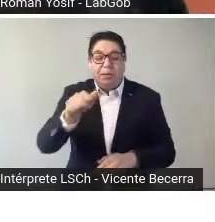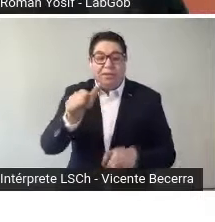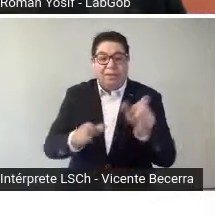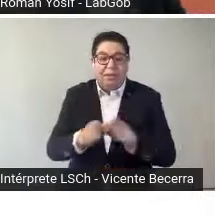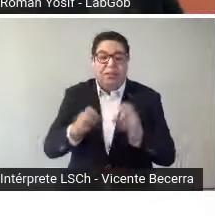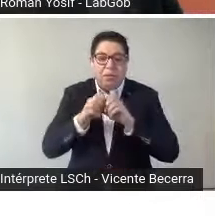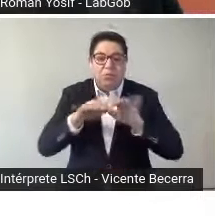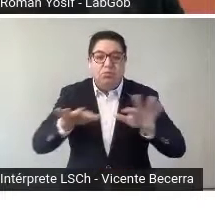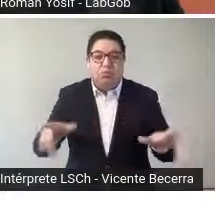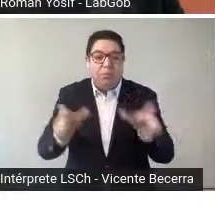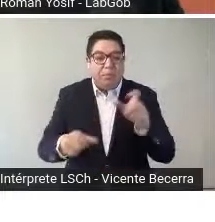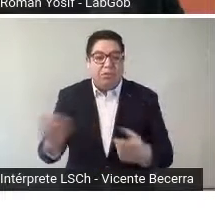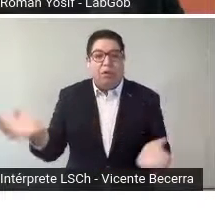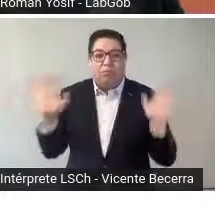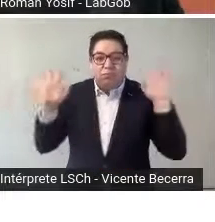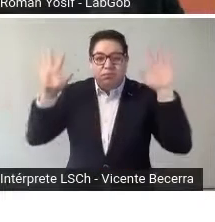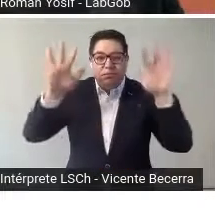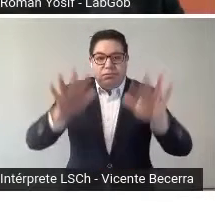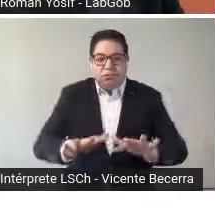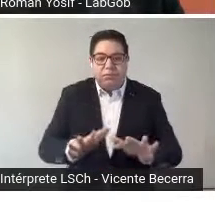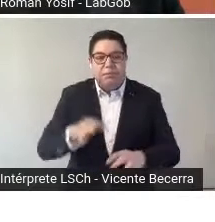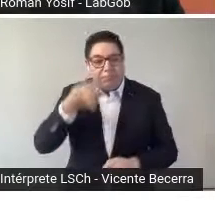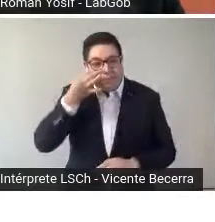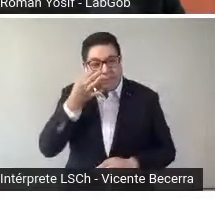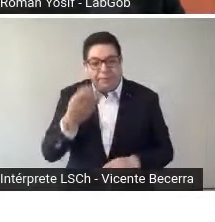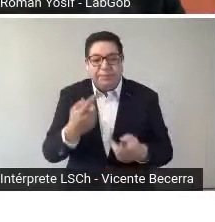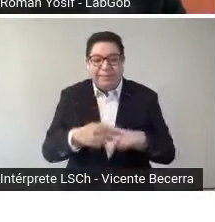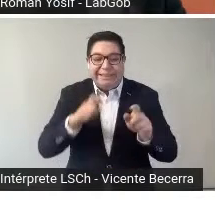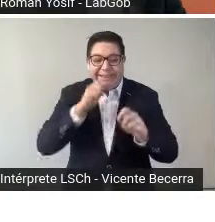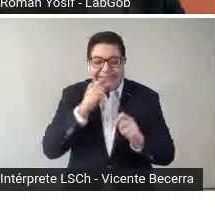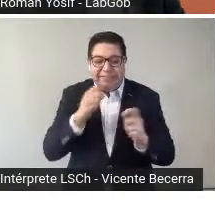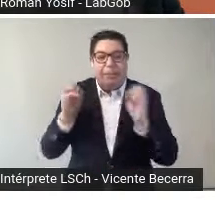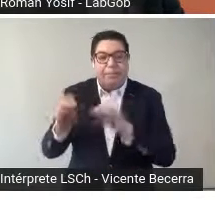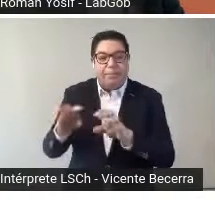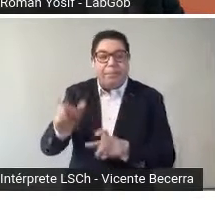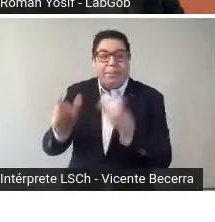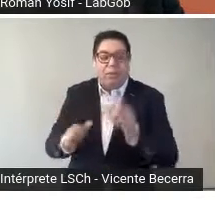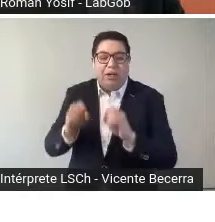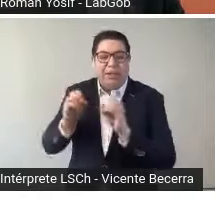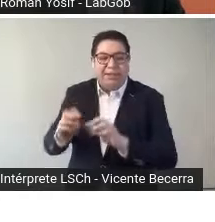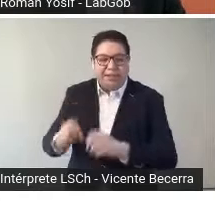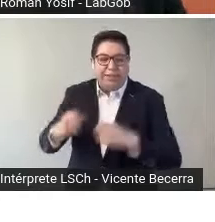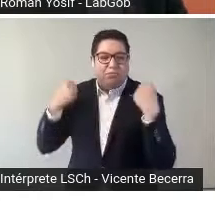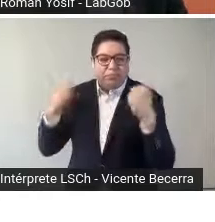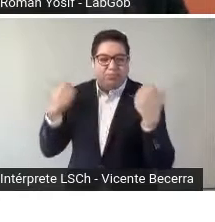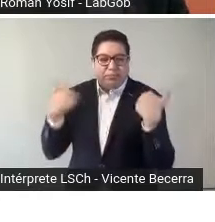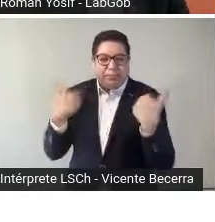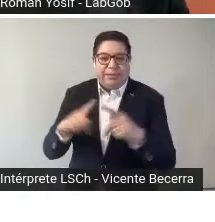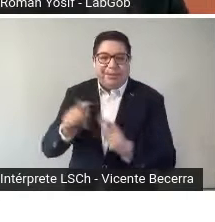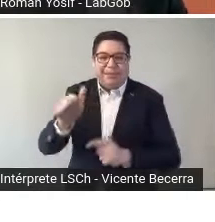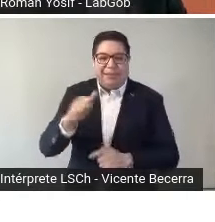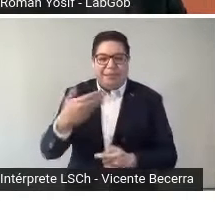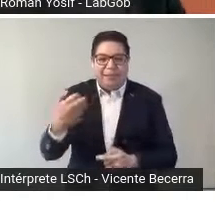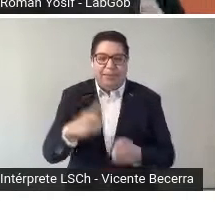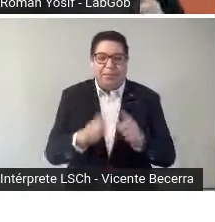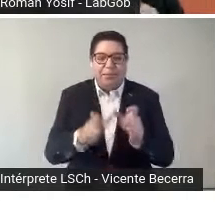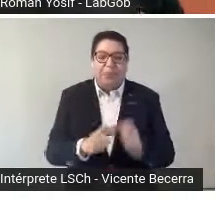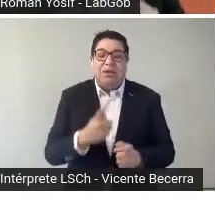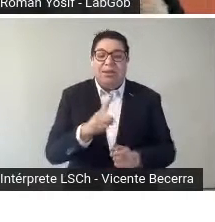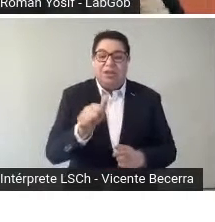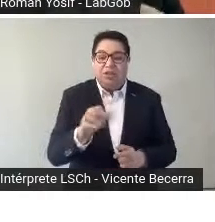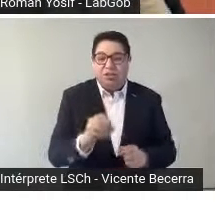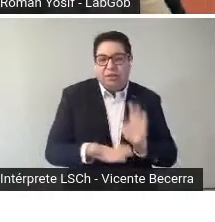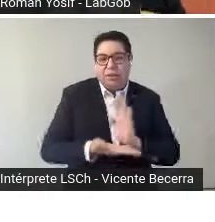estamos reunidos hoy acá en este encuentro, entrenando a más de 6.000 personas, trabajando con más de 160 instituciones